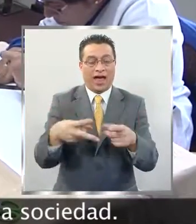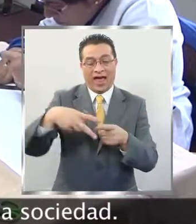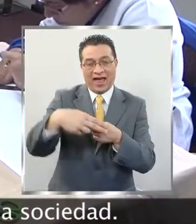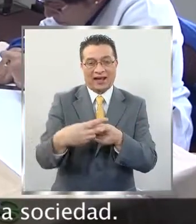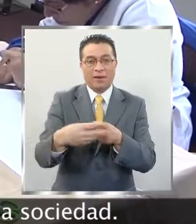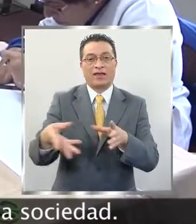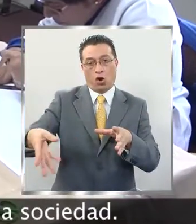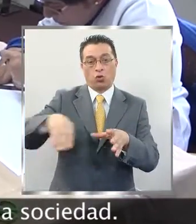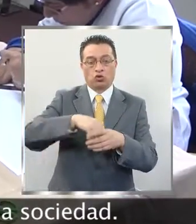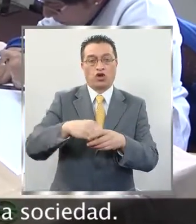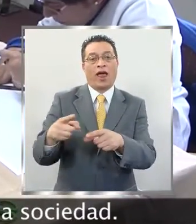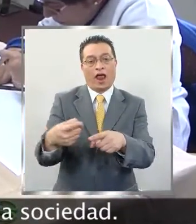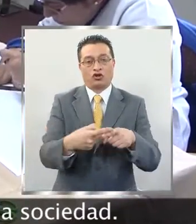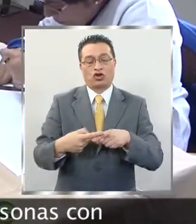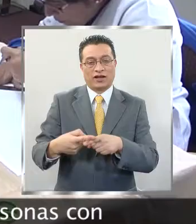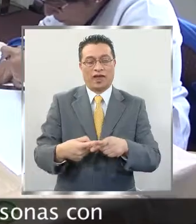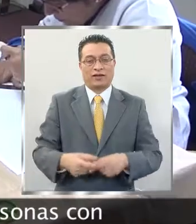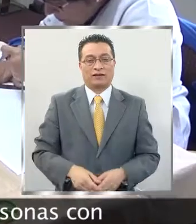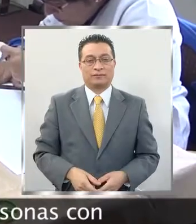de inclusión en la sociedad.